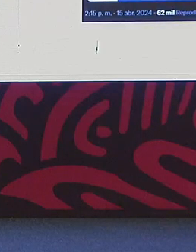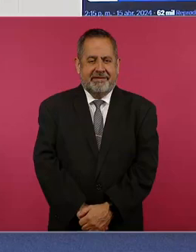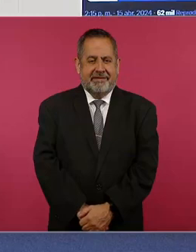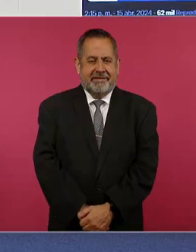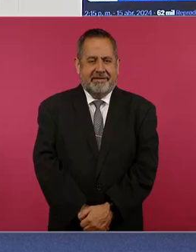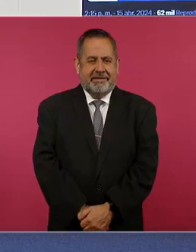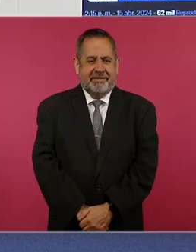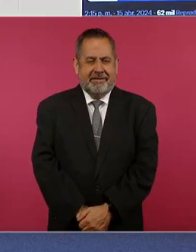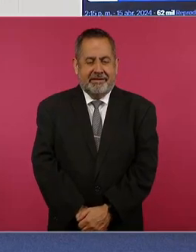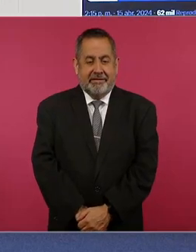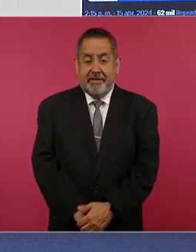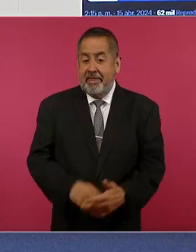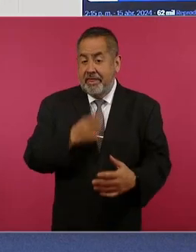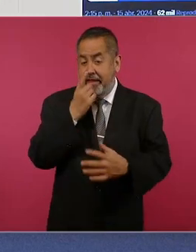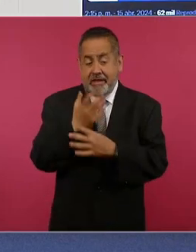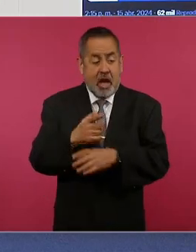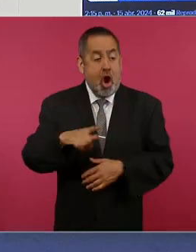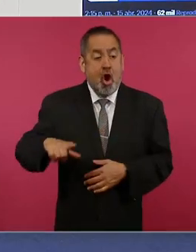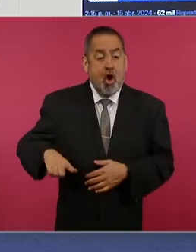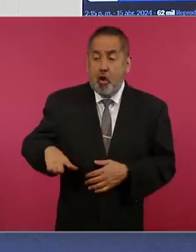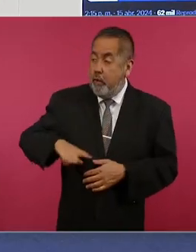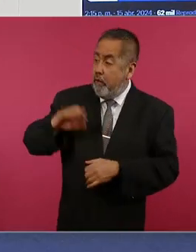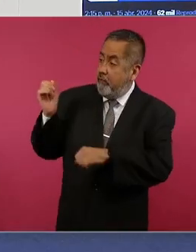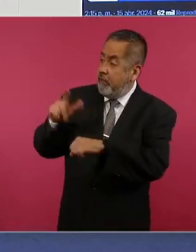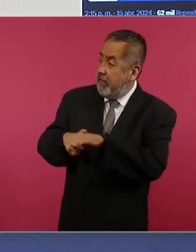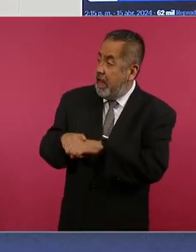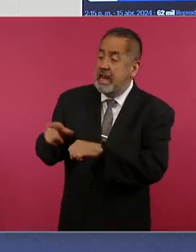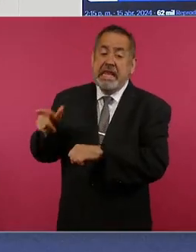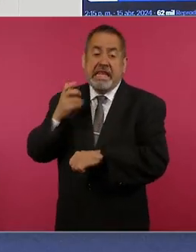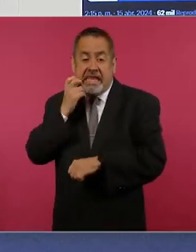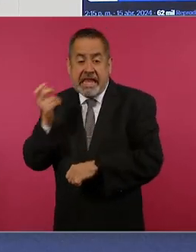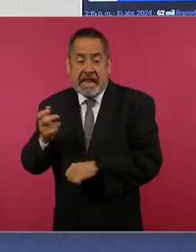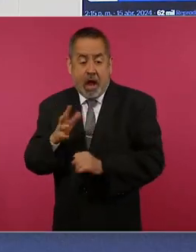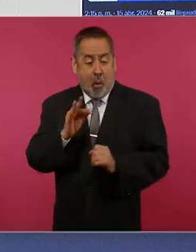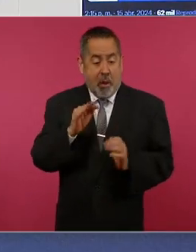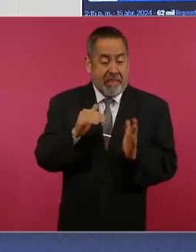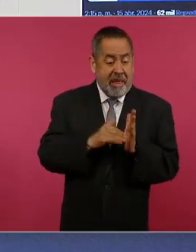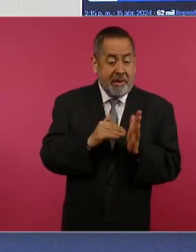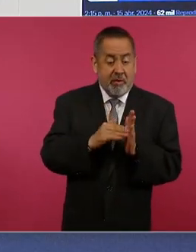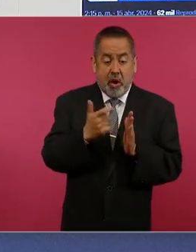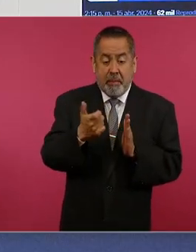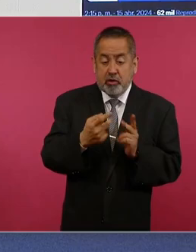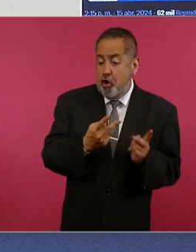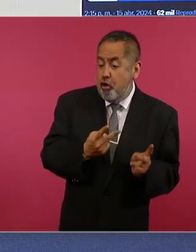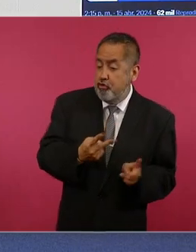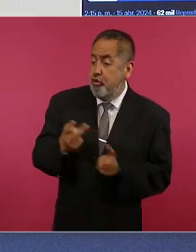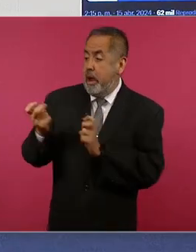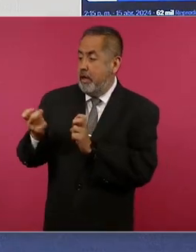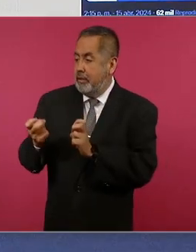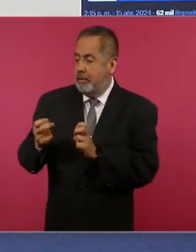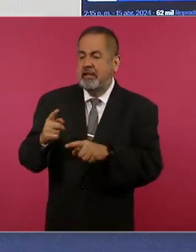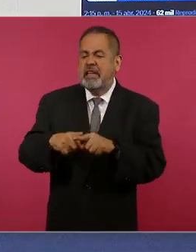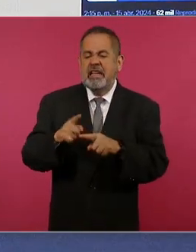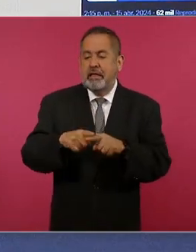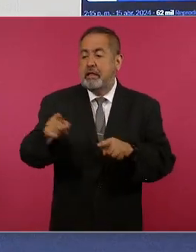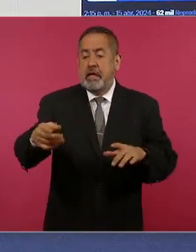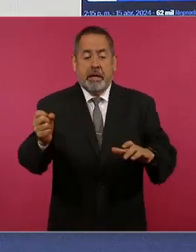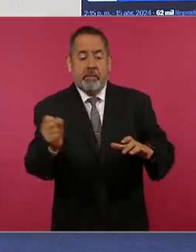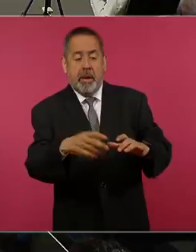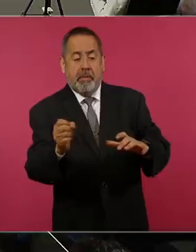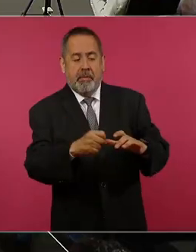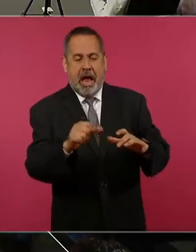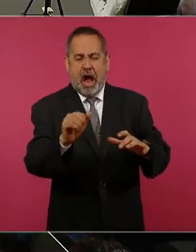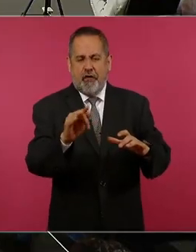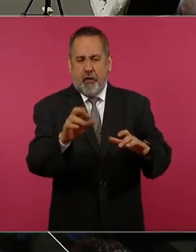El gobierno federal busca robar 40 mil millones de pesos de las cuentas de ahorro para el retiro